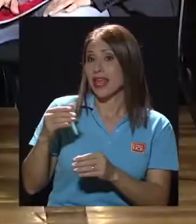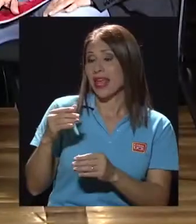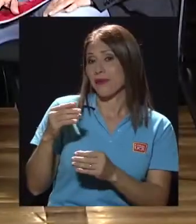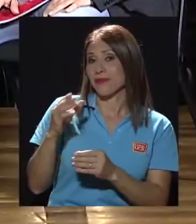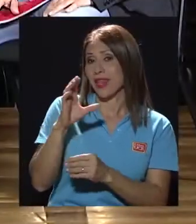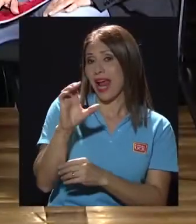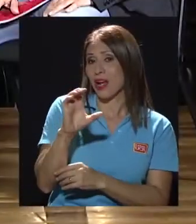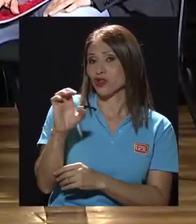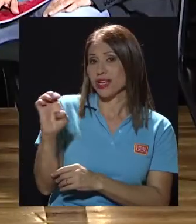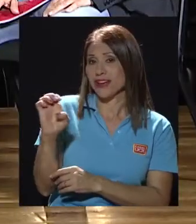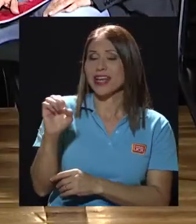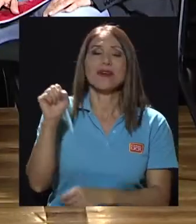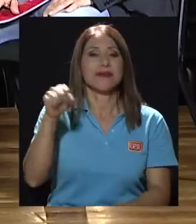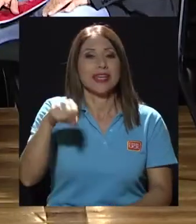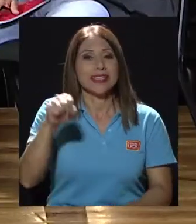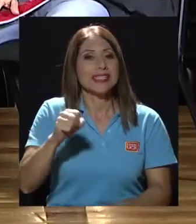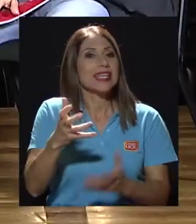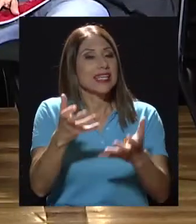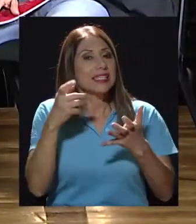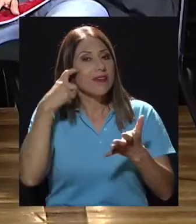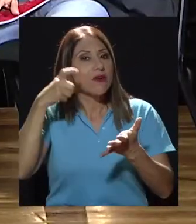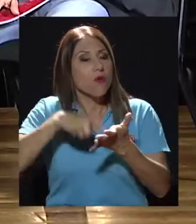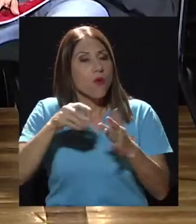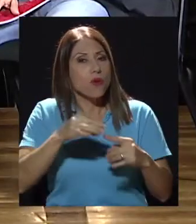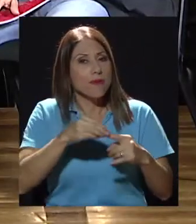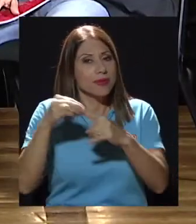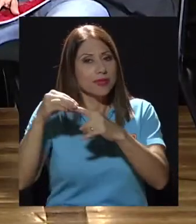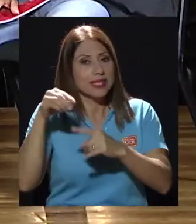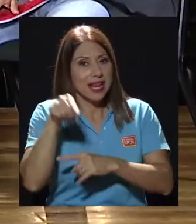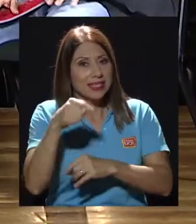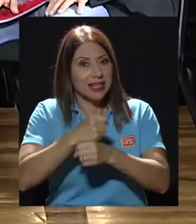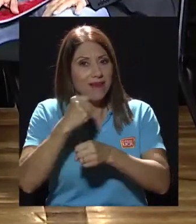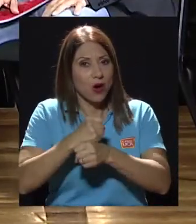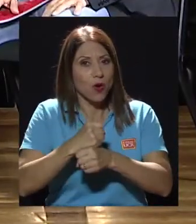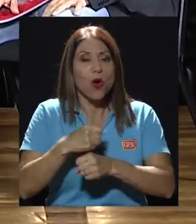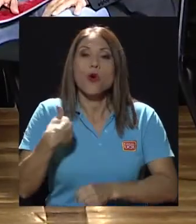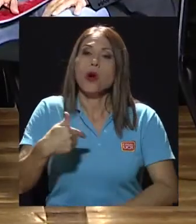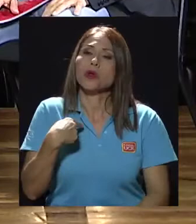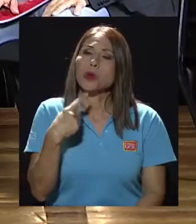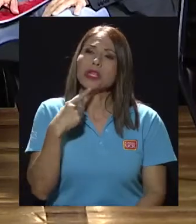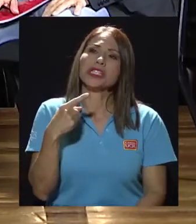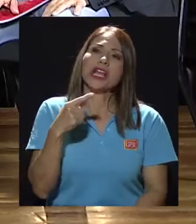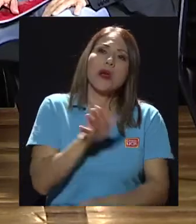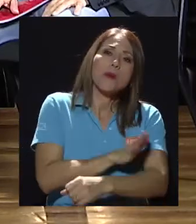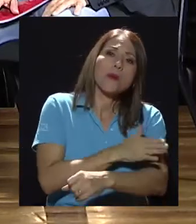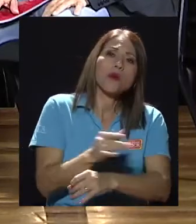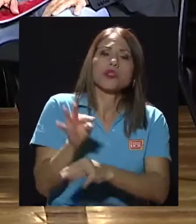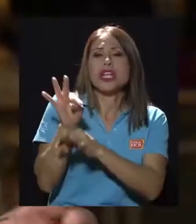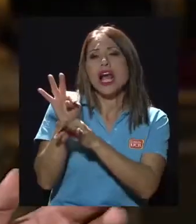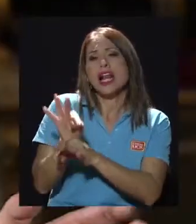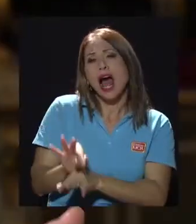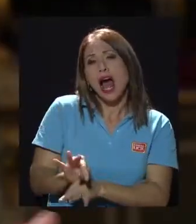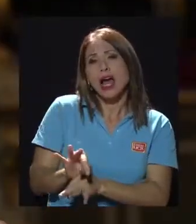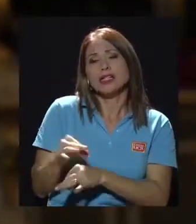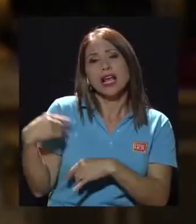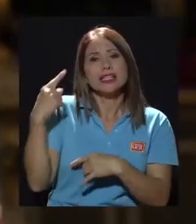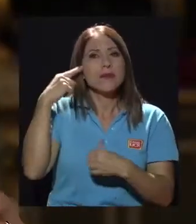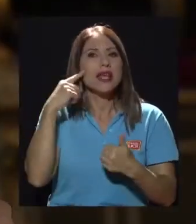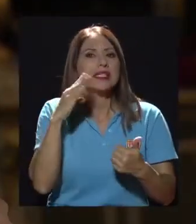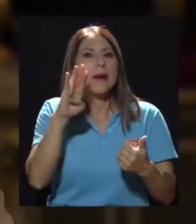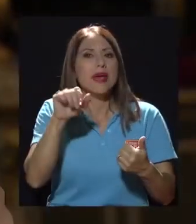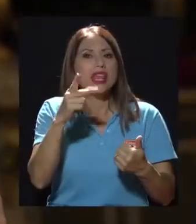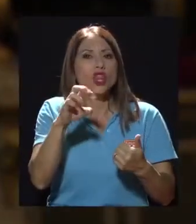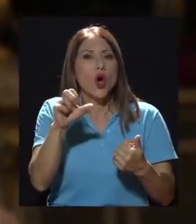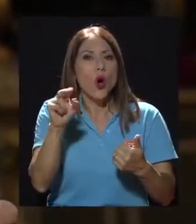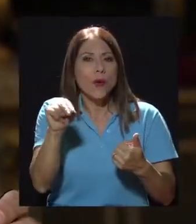un reconocimiento especial a ese trabajo, porque cuando se habla de música clásica se piensa en Beethoven, en Richard Wagner o en Mozart.